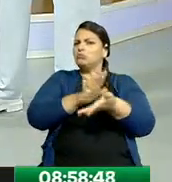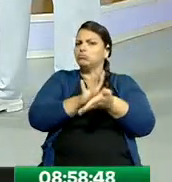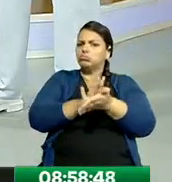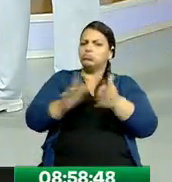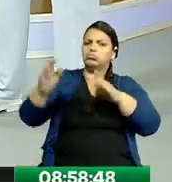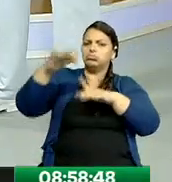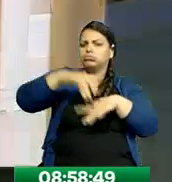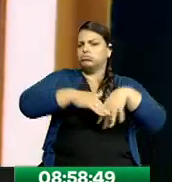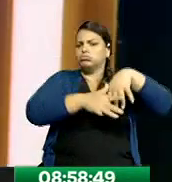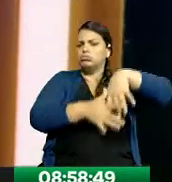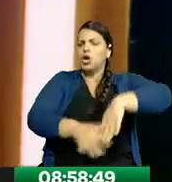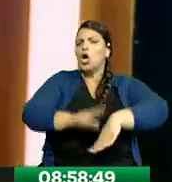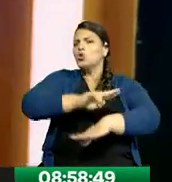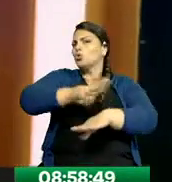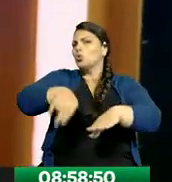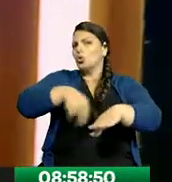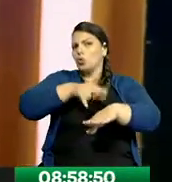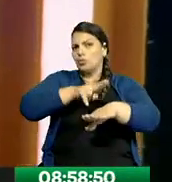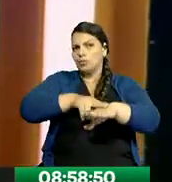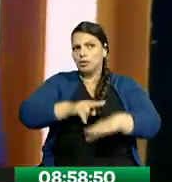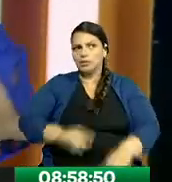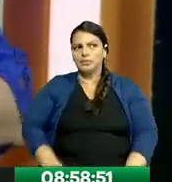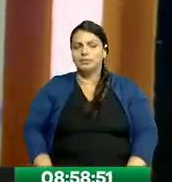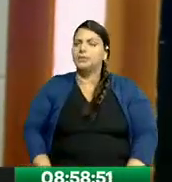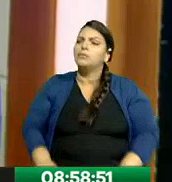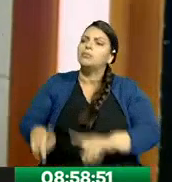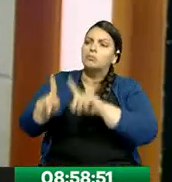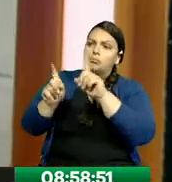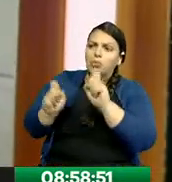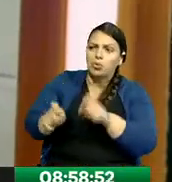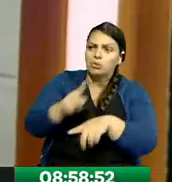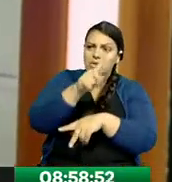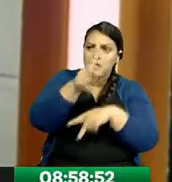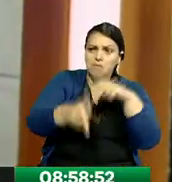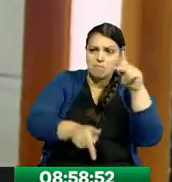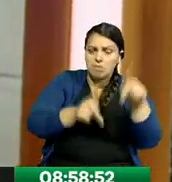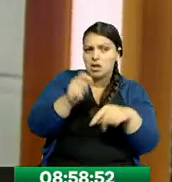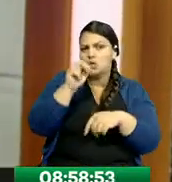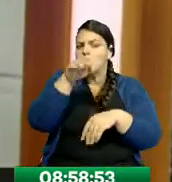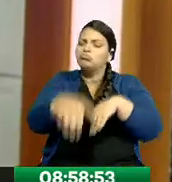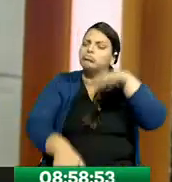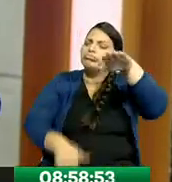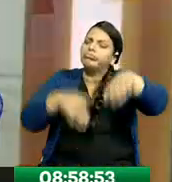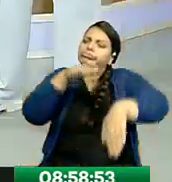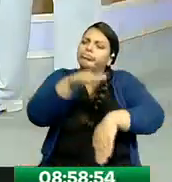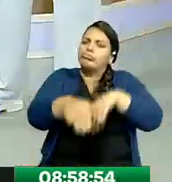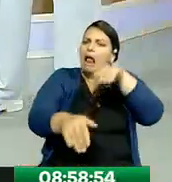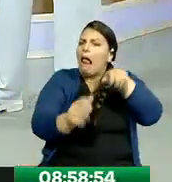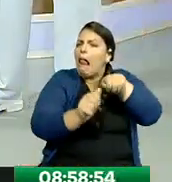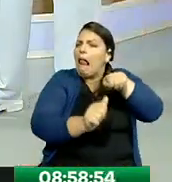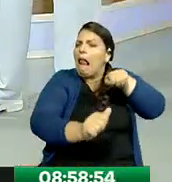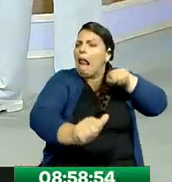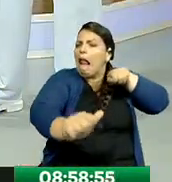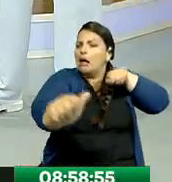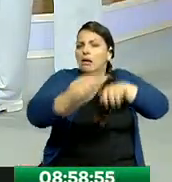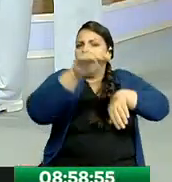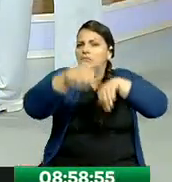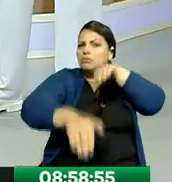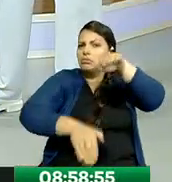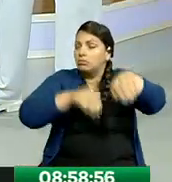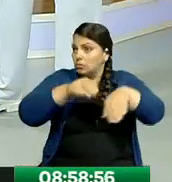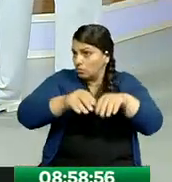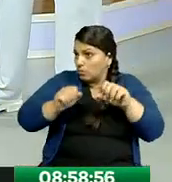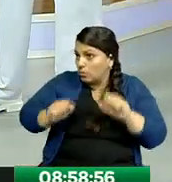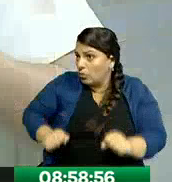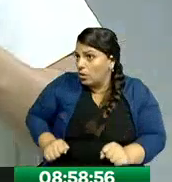ciudadanos estén atentos al momento de ingresar al mar. ¿Hasta dónde podemos avanzar? Bueno, para poner un